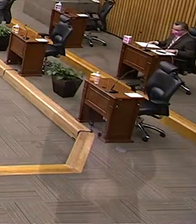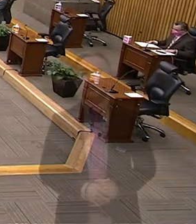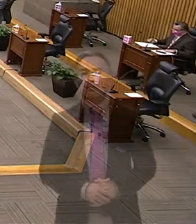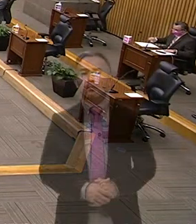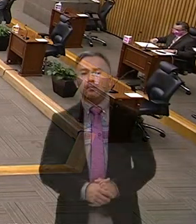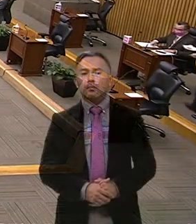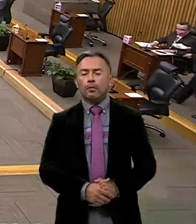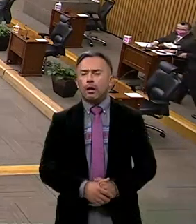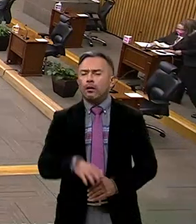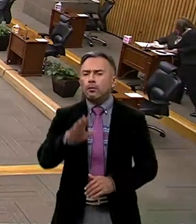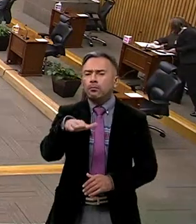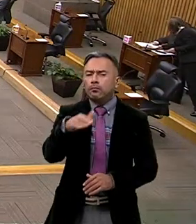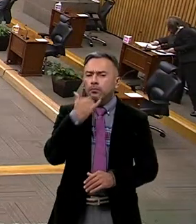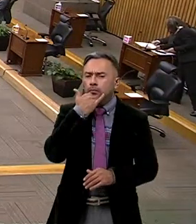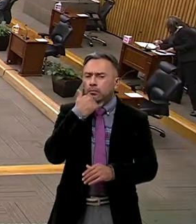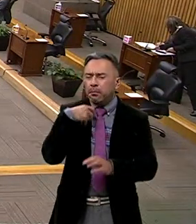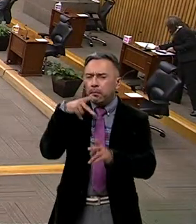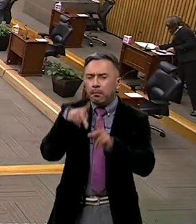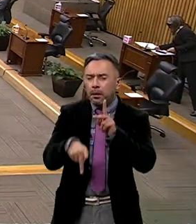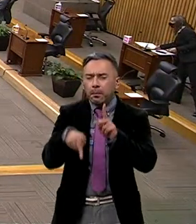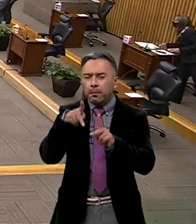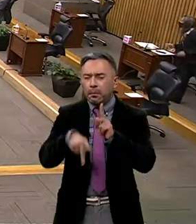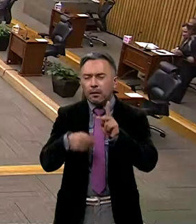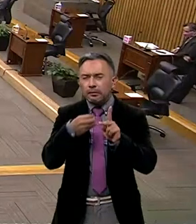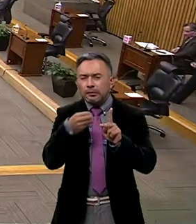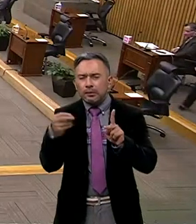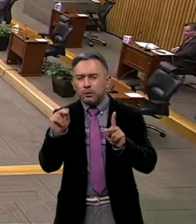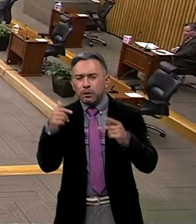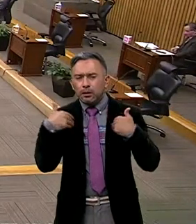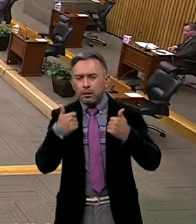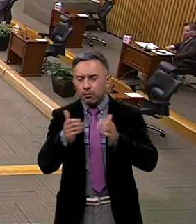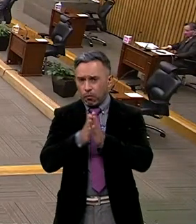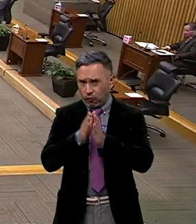/ contada con entrecortada su intervención y no podemos seguirlo